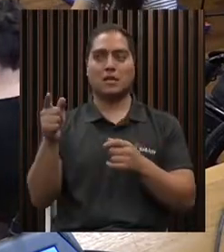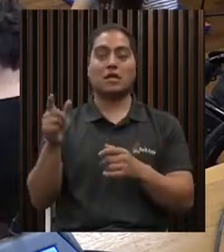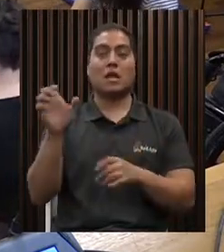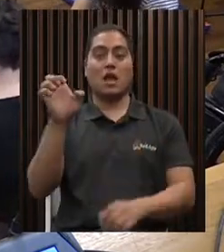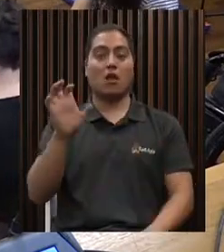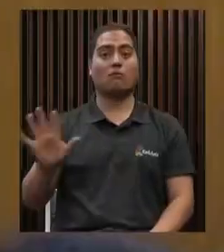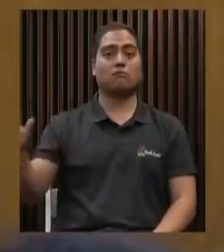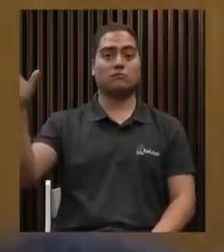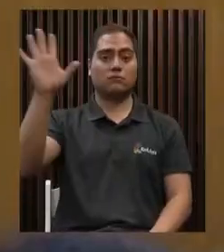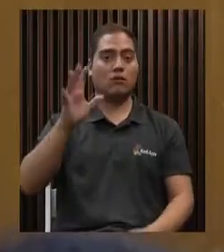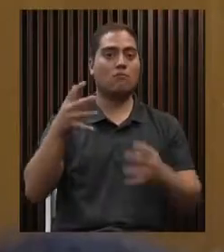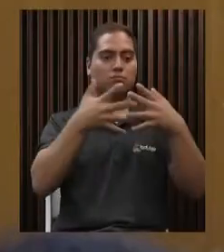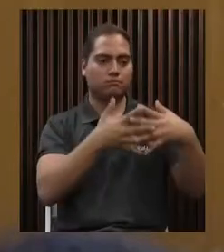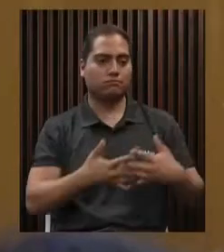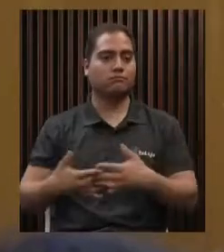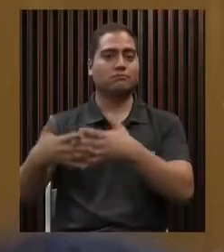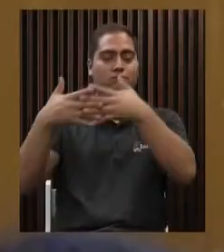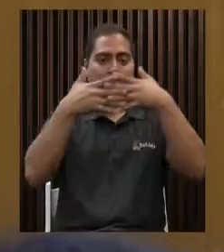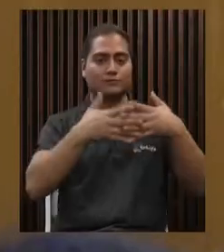Unidos, en Canadá,